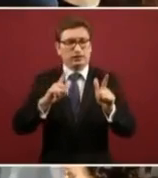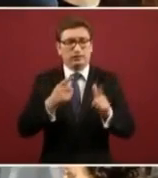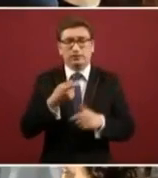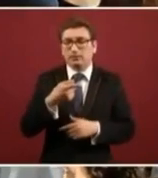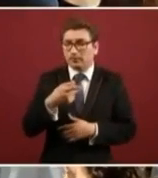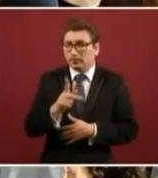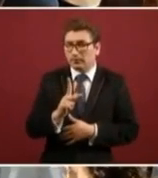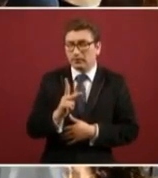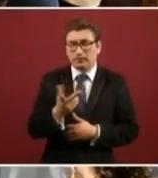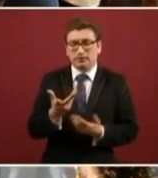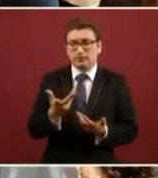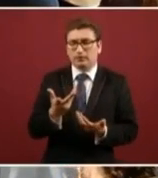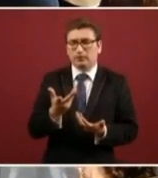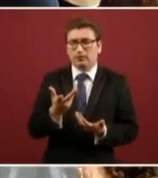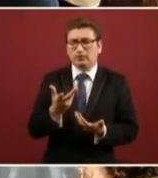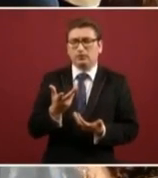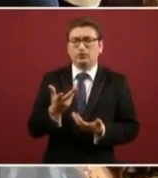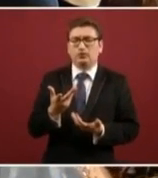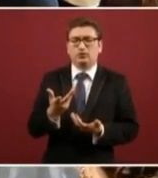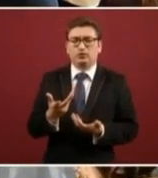pero al mismo tiempo